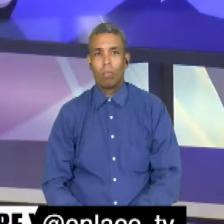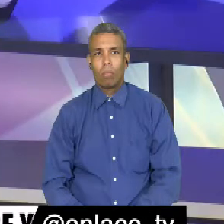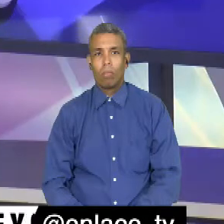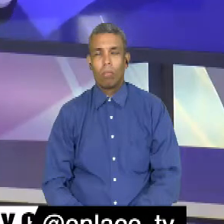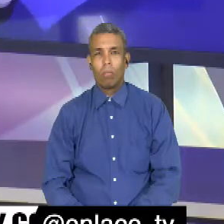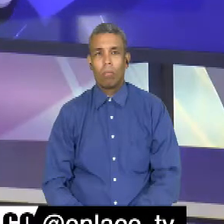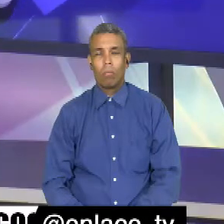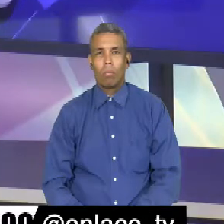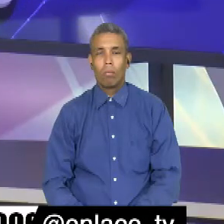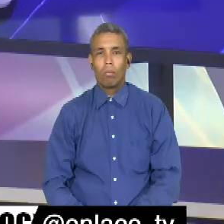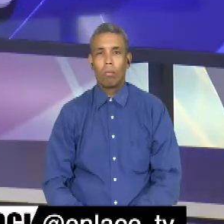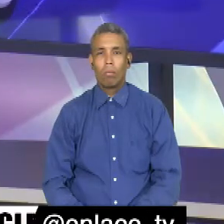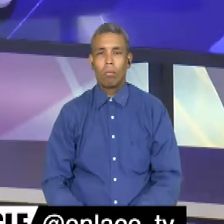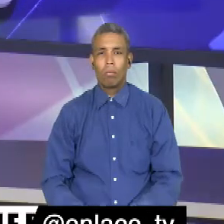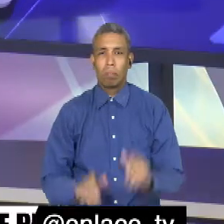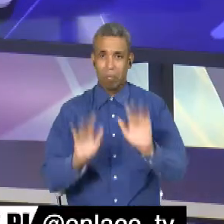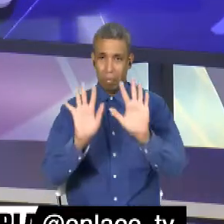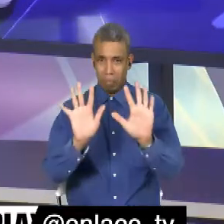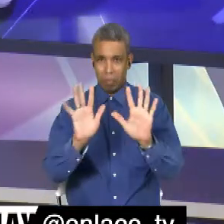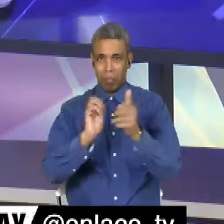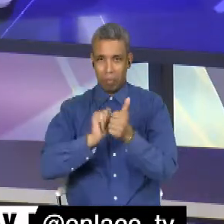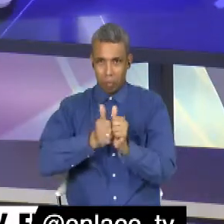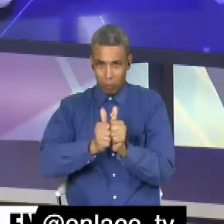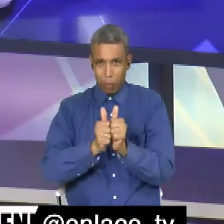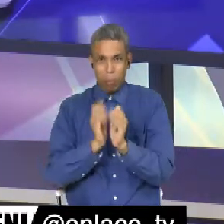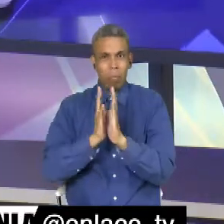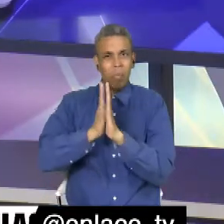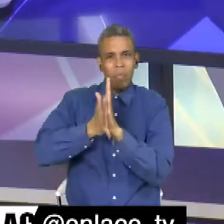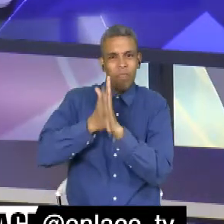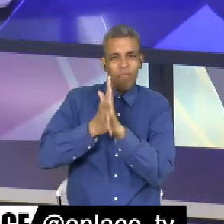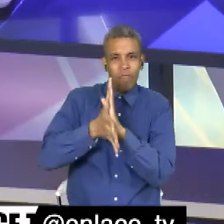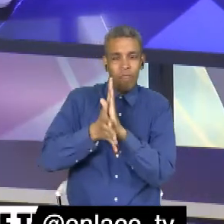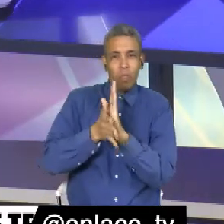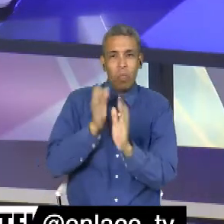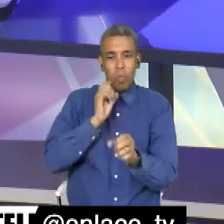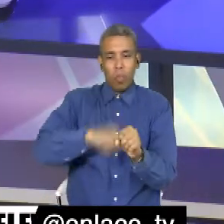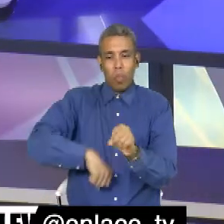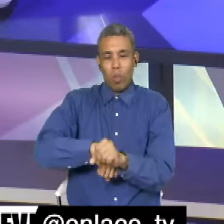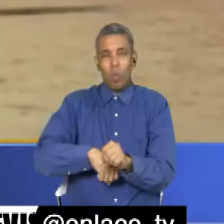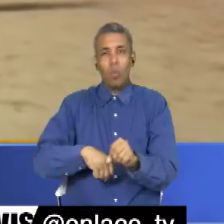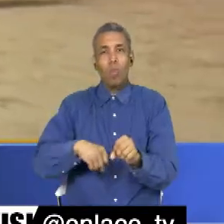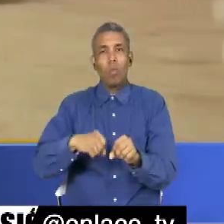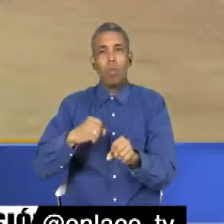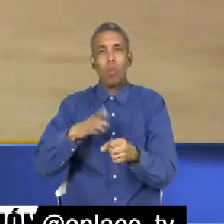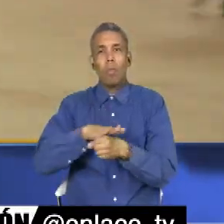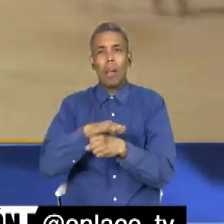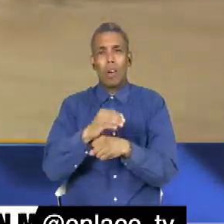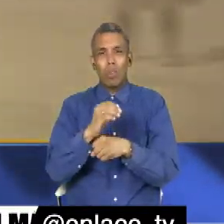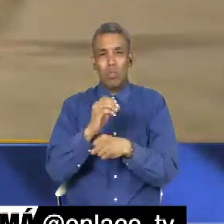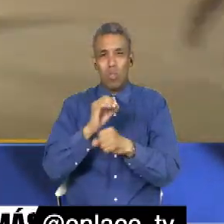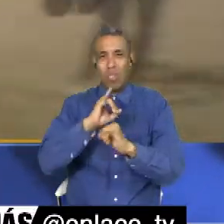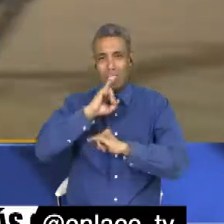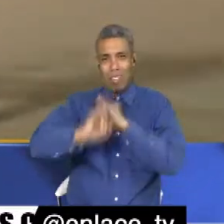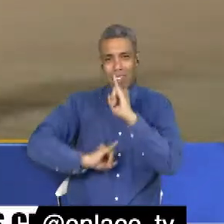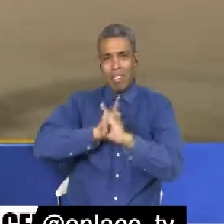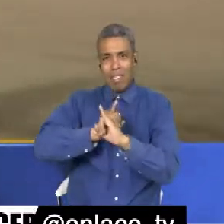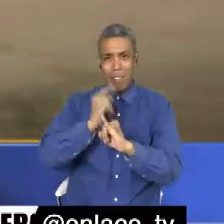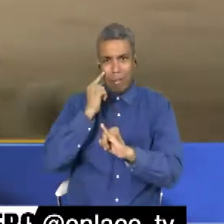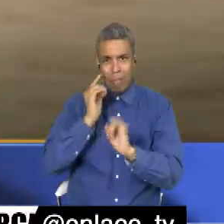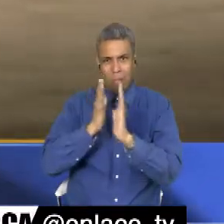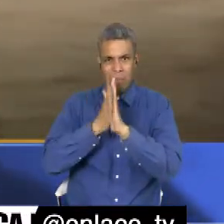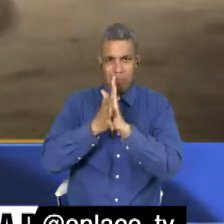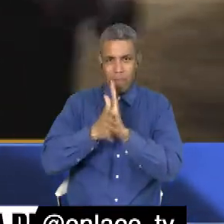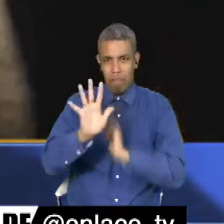Y espero después de la pausa en la información deportiva todo sobre el torneo de minifútbol del barrio internacional que lidera la Unión Sindical Obrera USO.